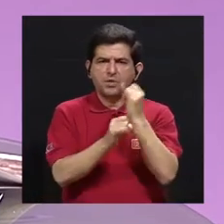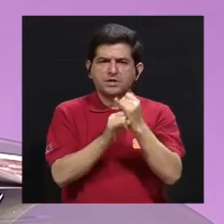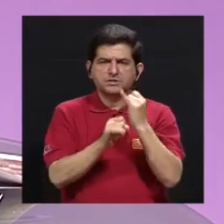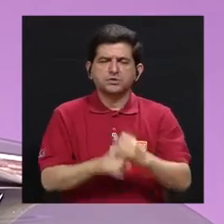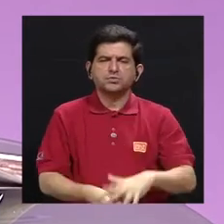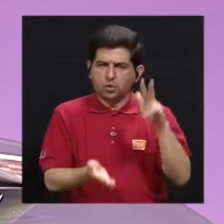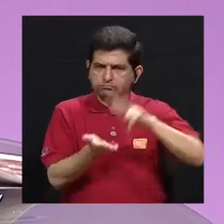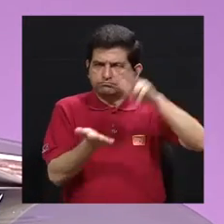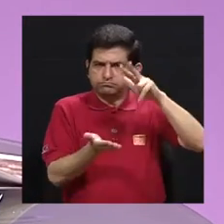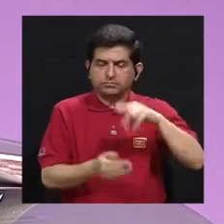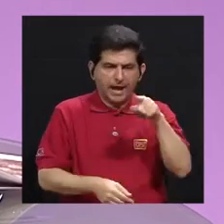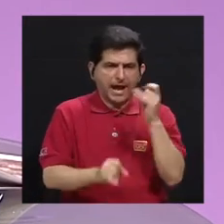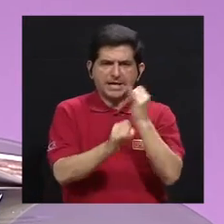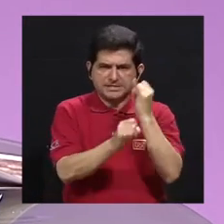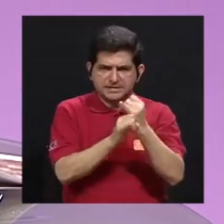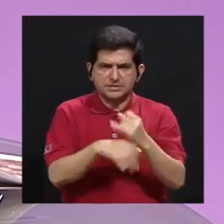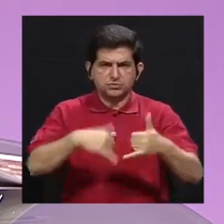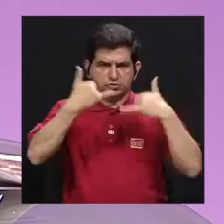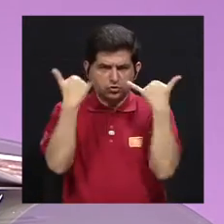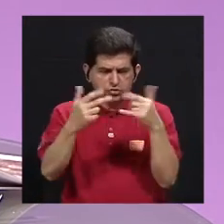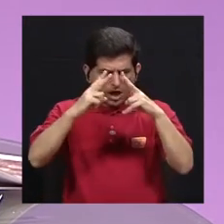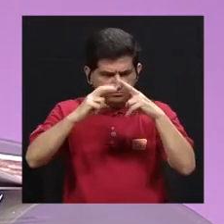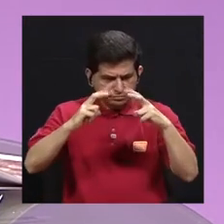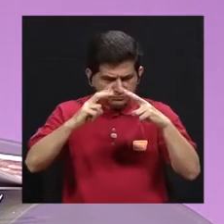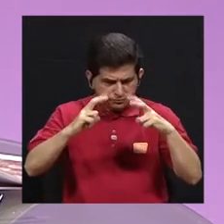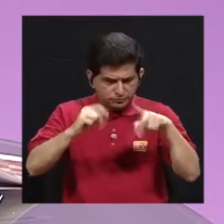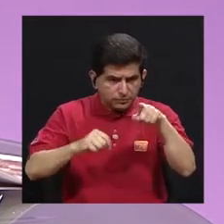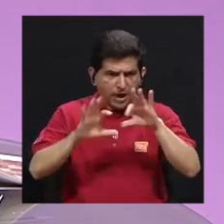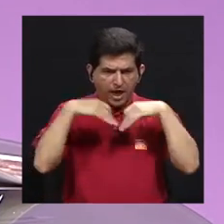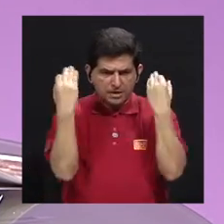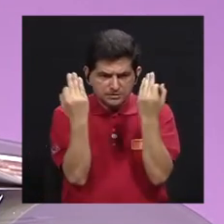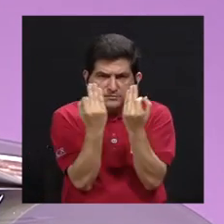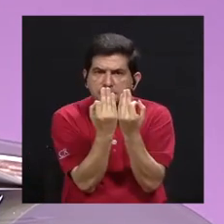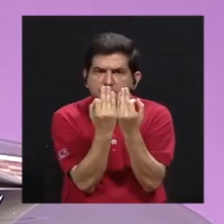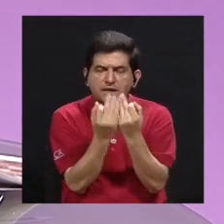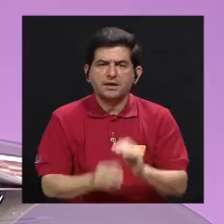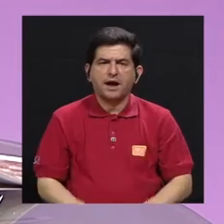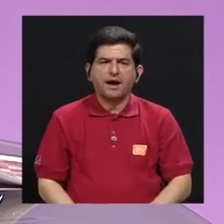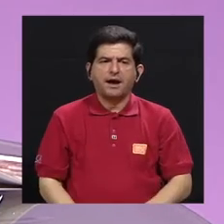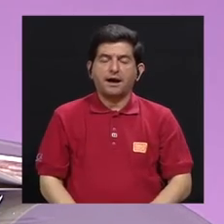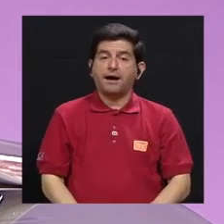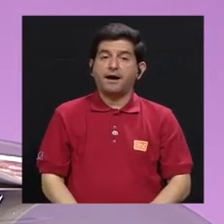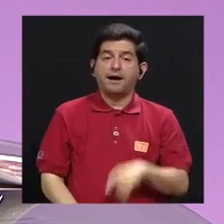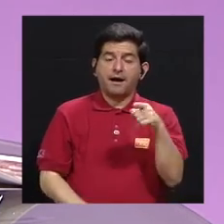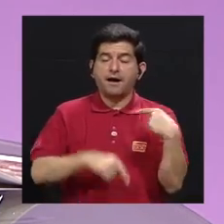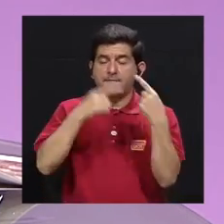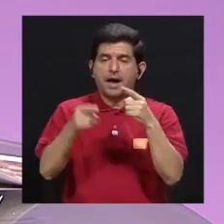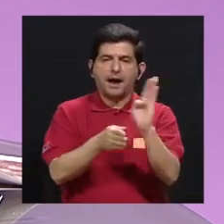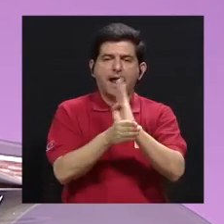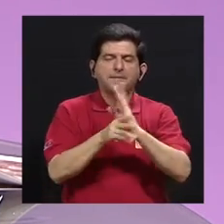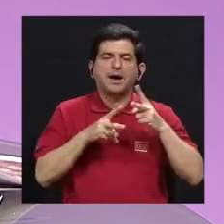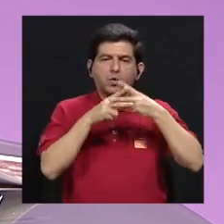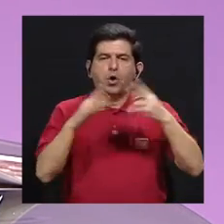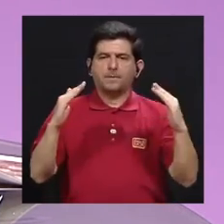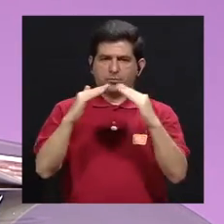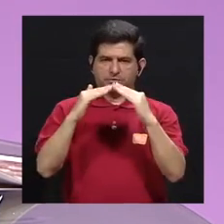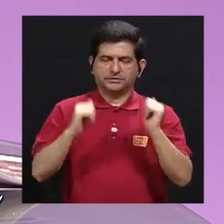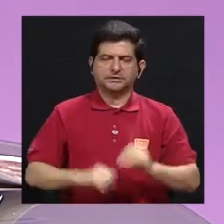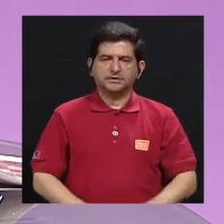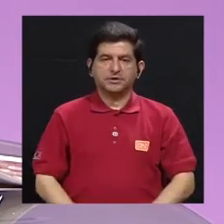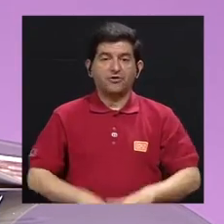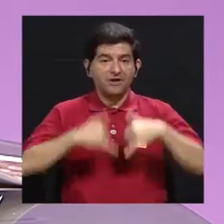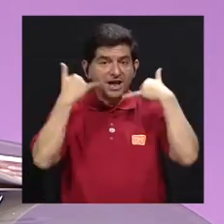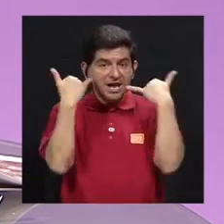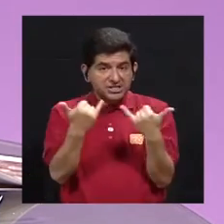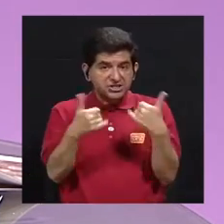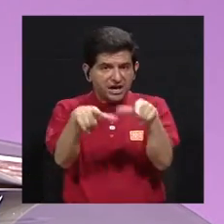entidad autorizada esa entidad una vez que analiza a las familias se presentan al bambú y entonces